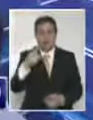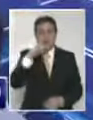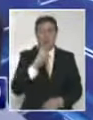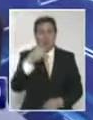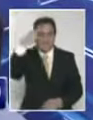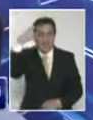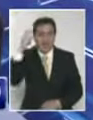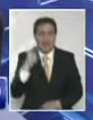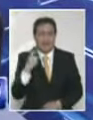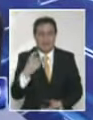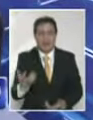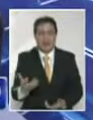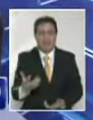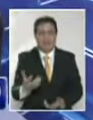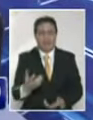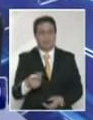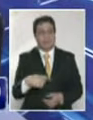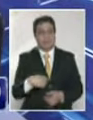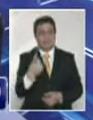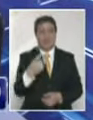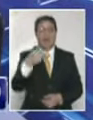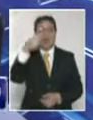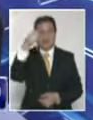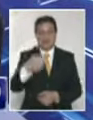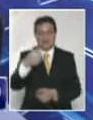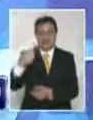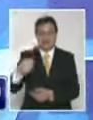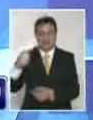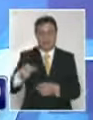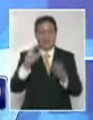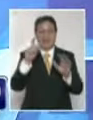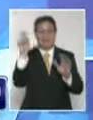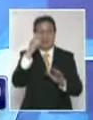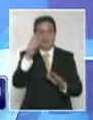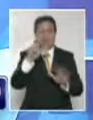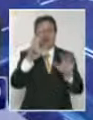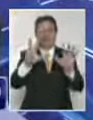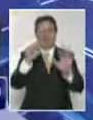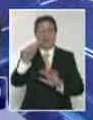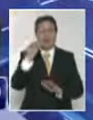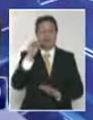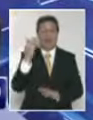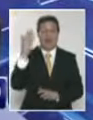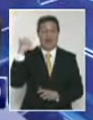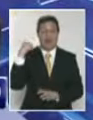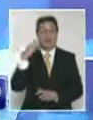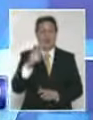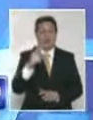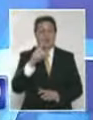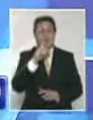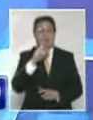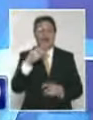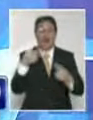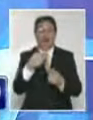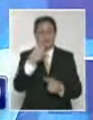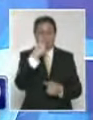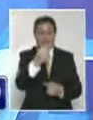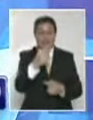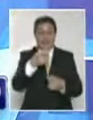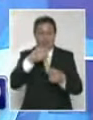Patricia, estos asesinatos ocurrieron... En septiembre del 86. Luego del fallido intento de atentado.